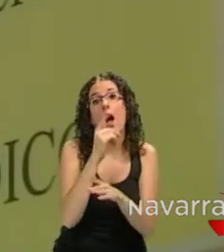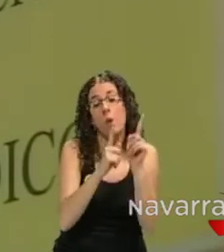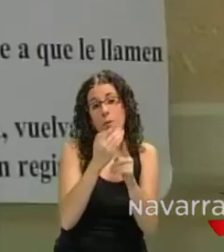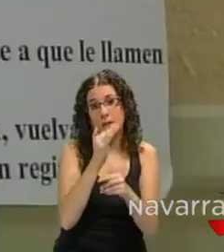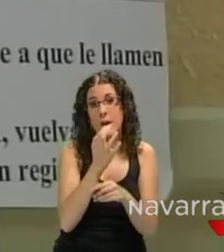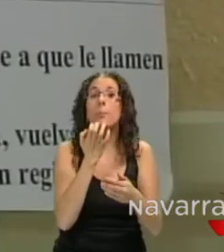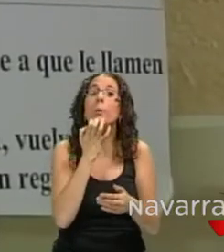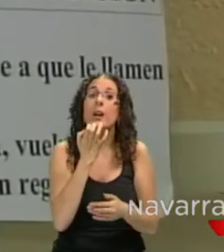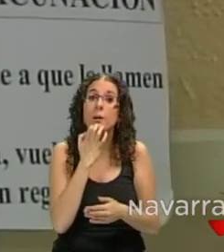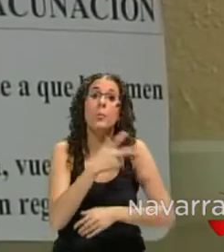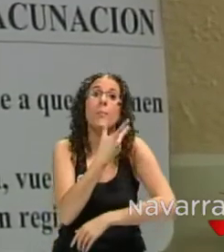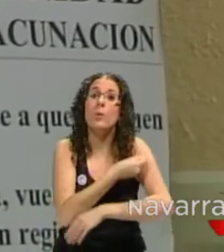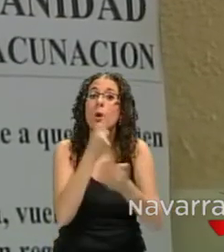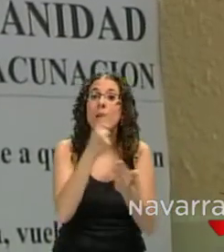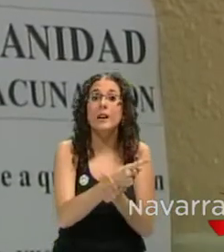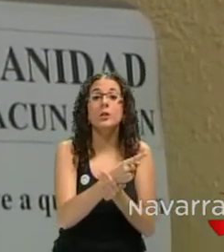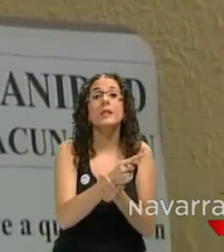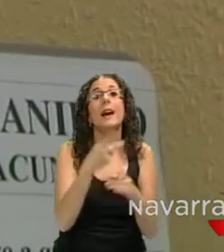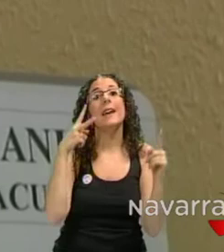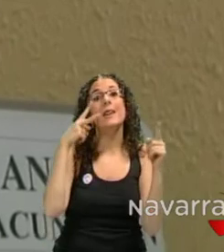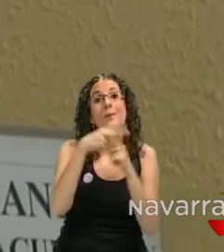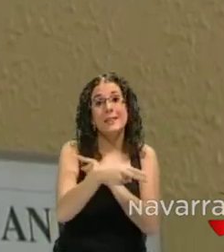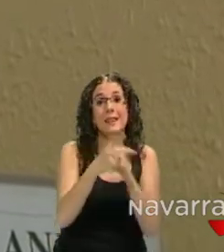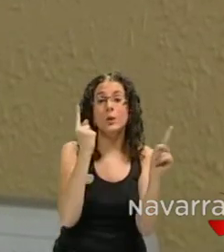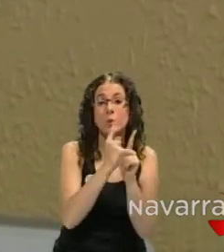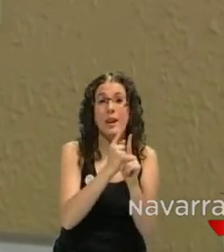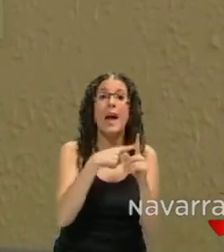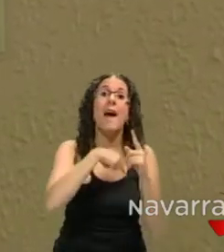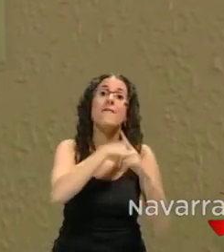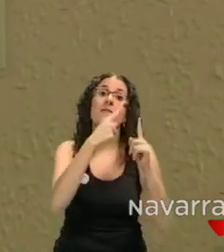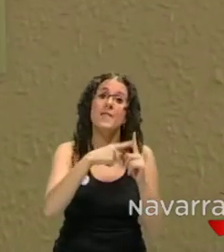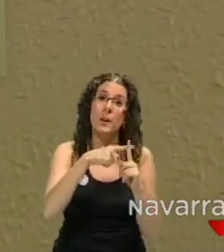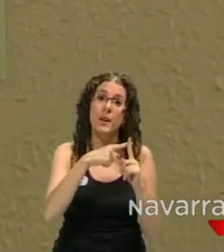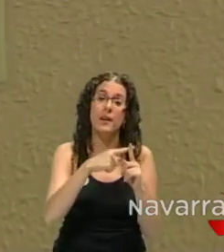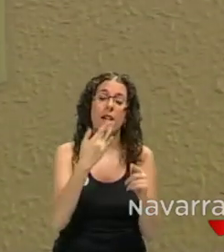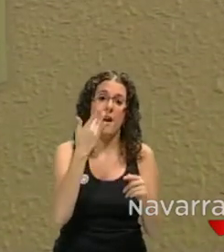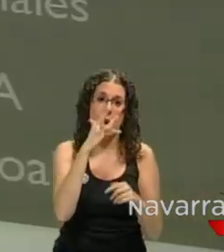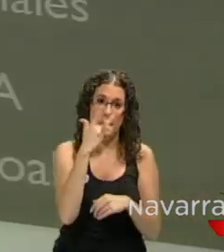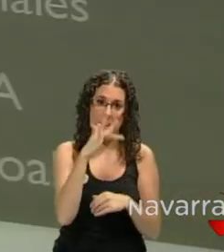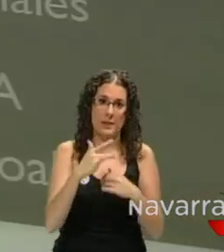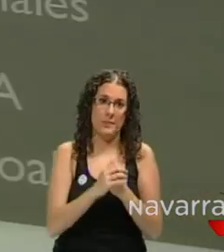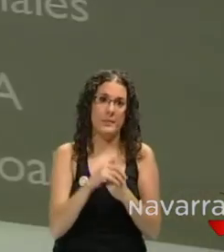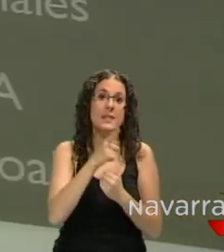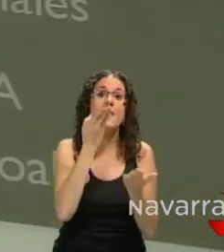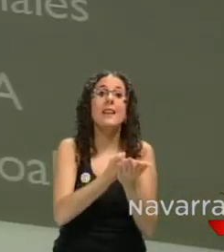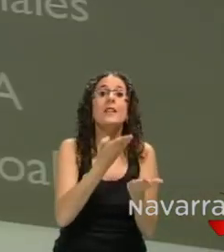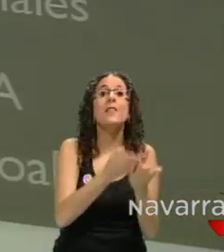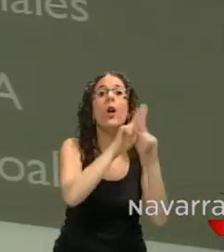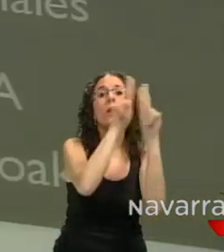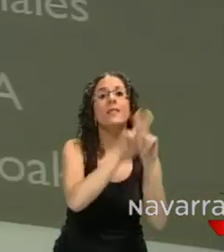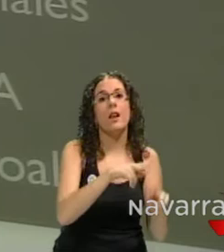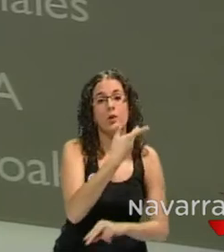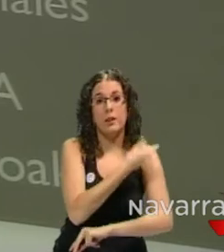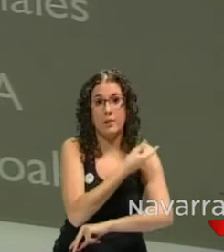la fiebre amarilla. Esta vacuna lleva consigo la expedición del Certificado Internacional de Vacunación, un documento